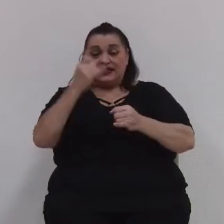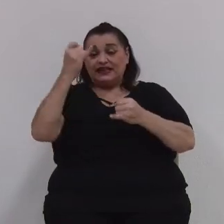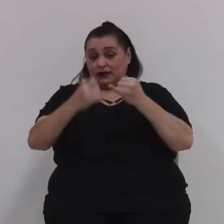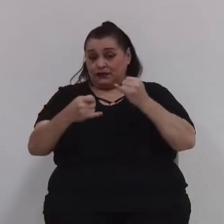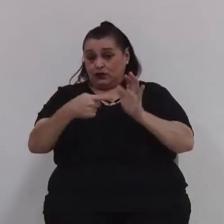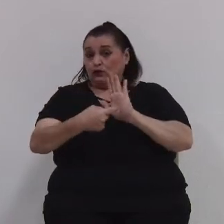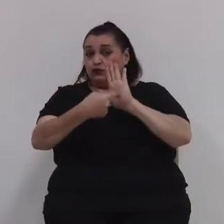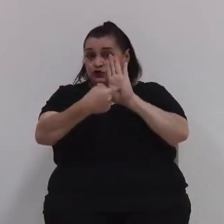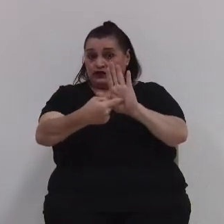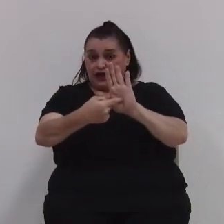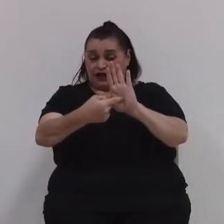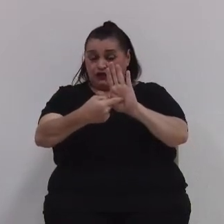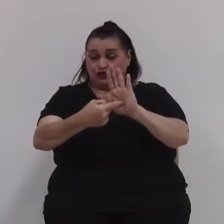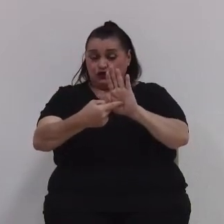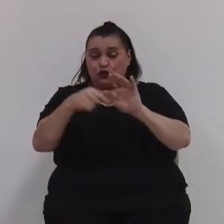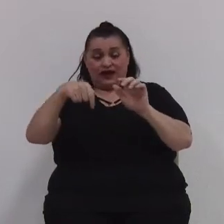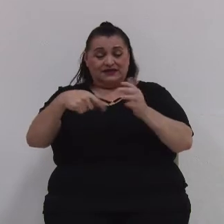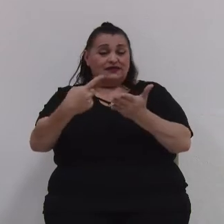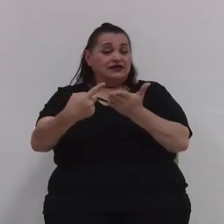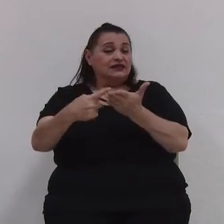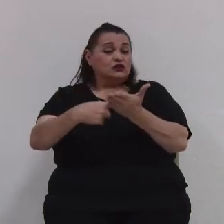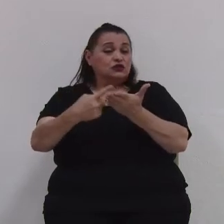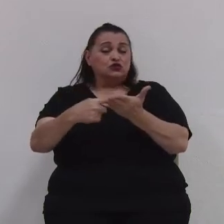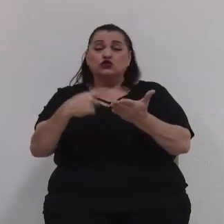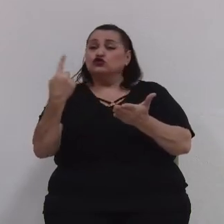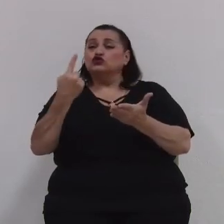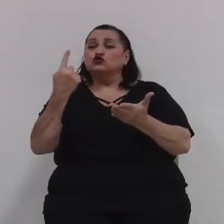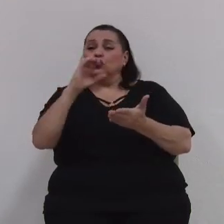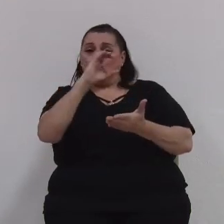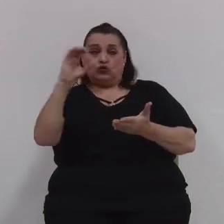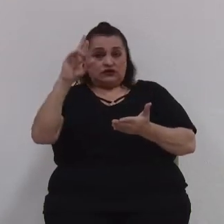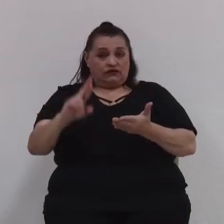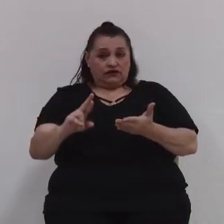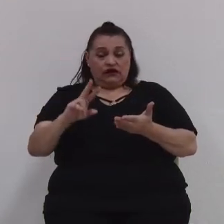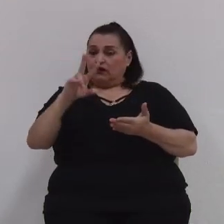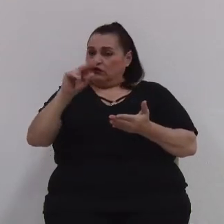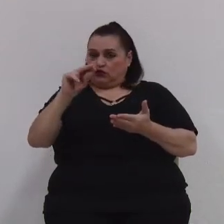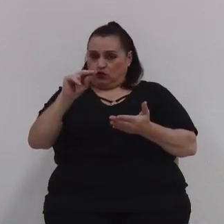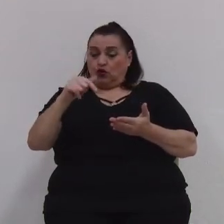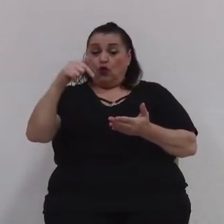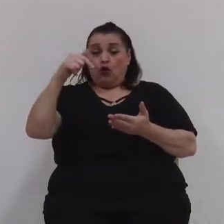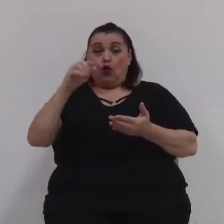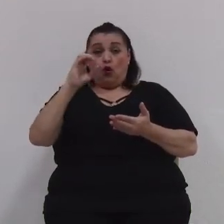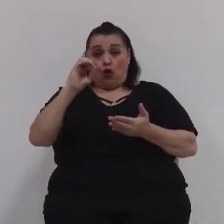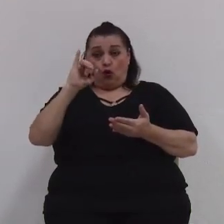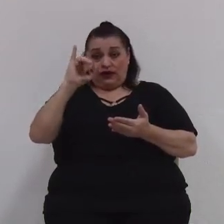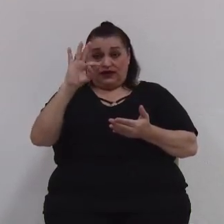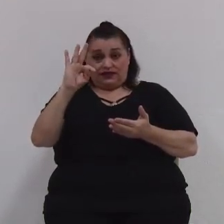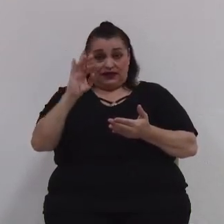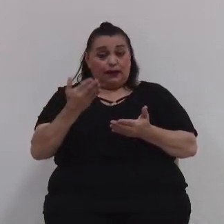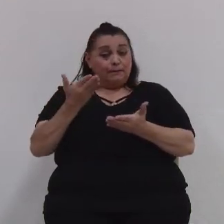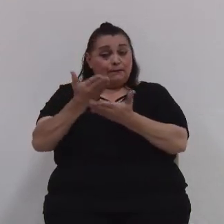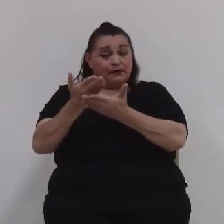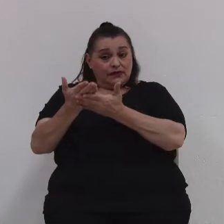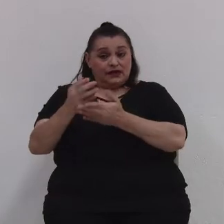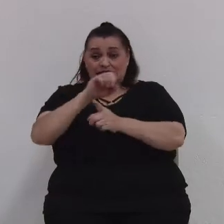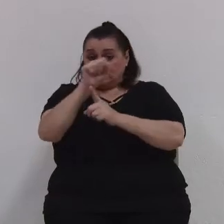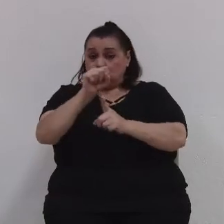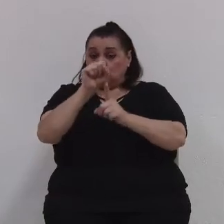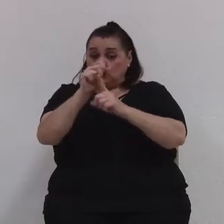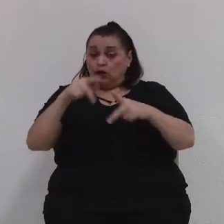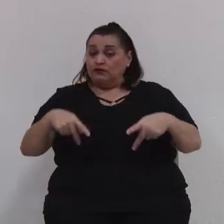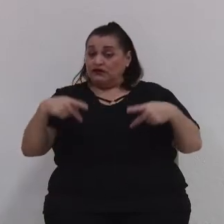señalando que justamente esta no es una discusión solo para el caso de Costa Rica. De hecho, OIT lo que está planteando es que esta situación que hemos